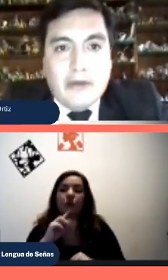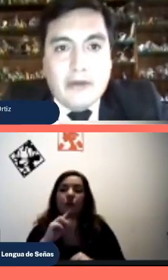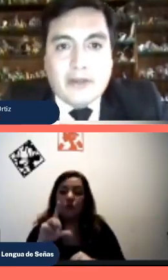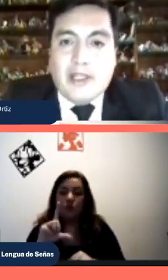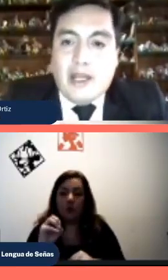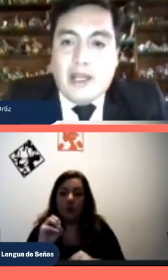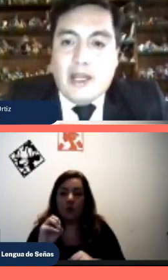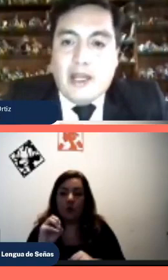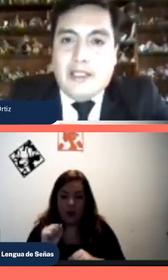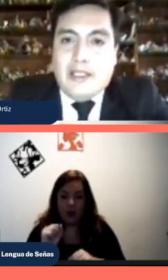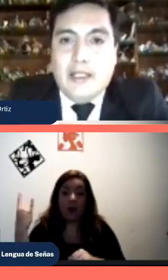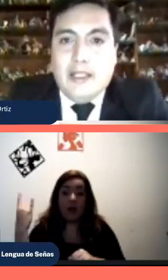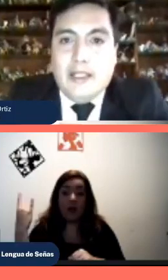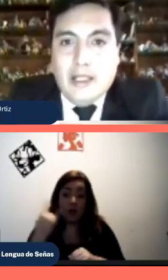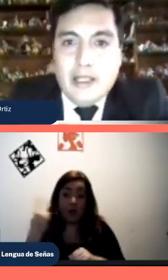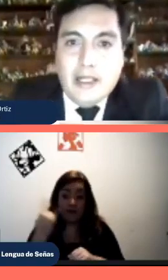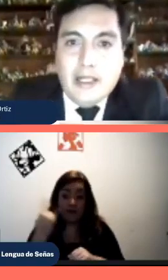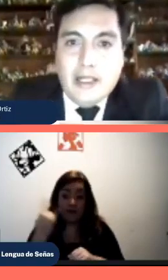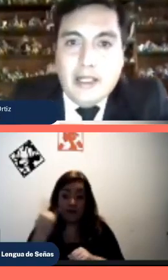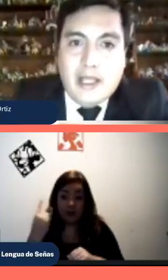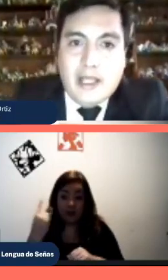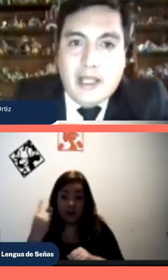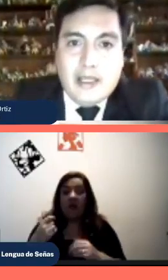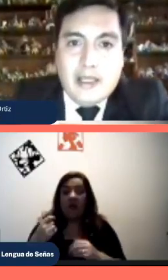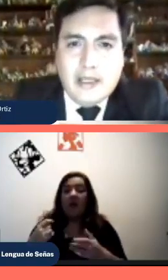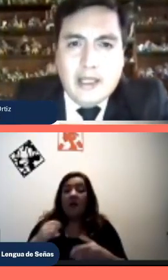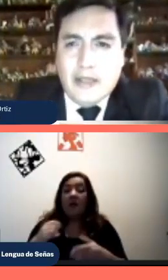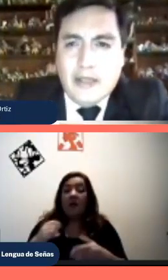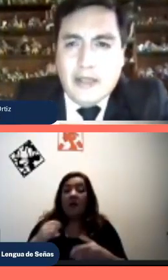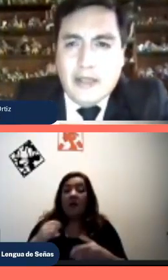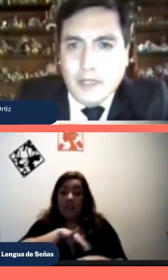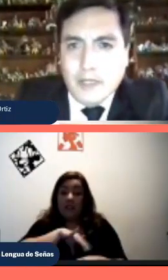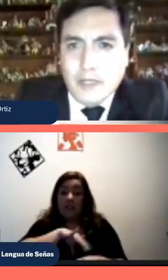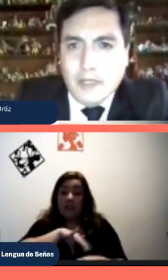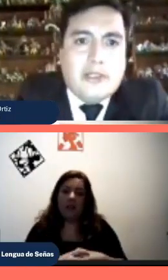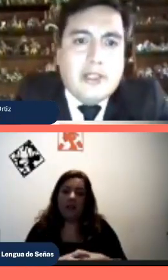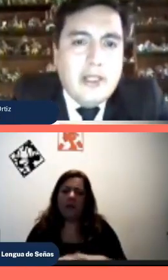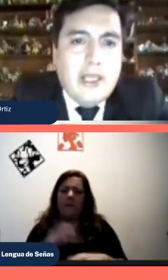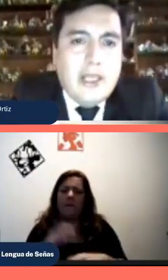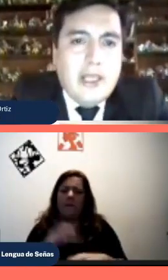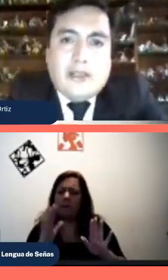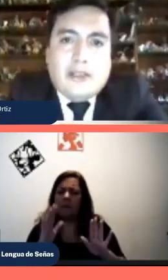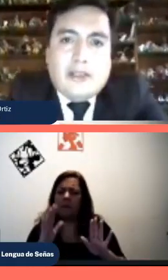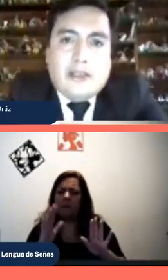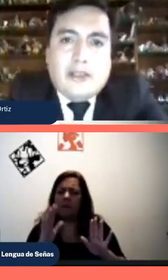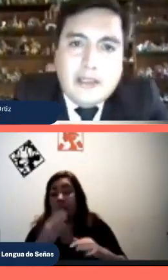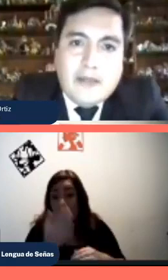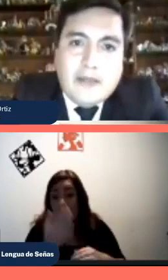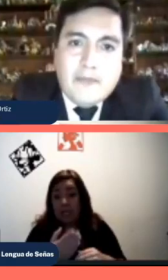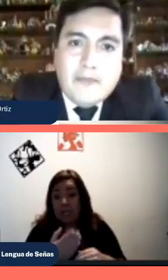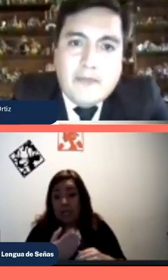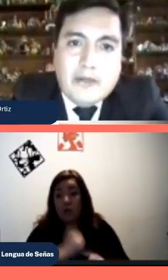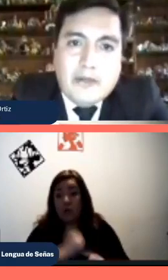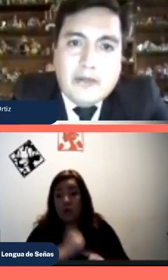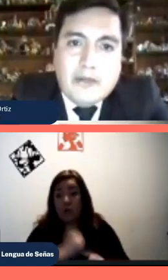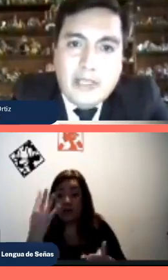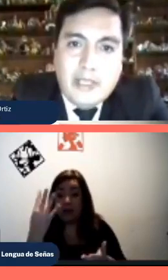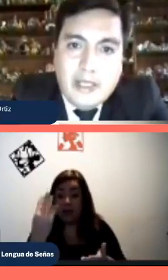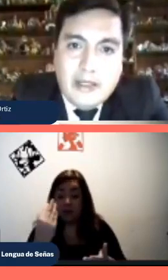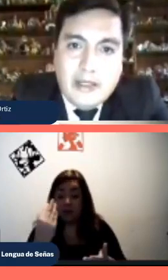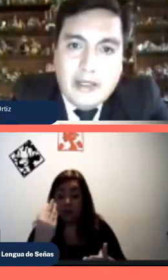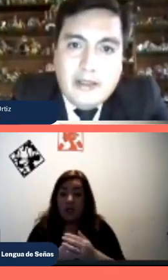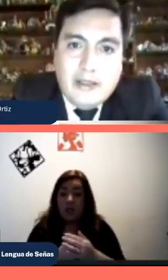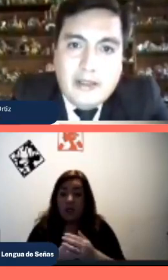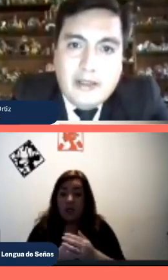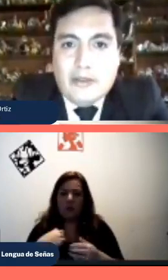la Universidad Austral de Chile, y gracias a ella es que desde el año 2014 es que existe un magíster en